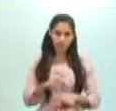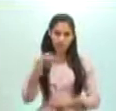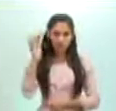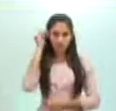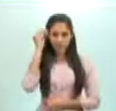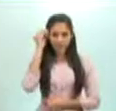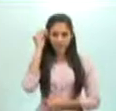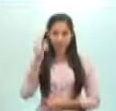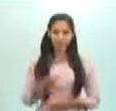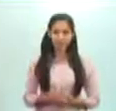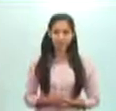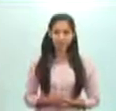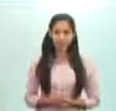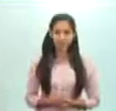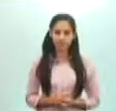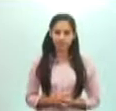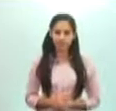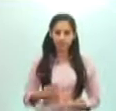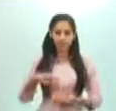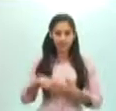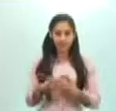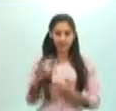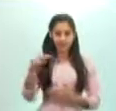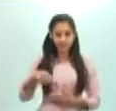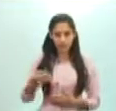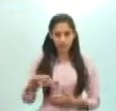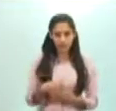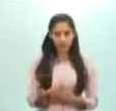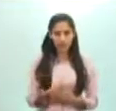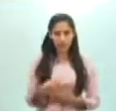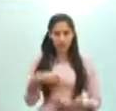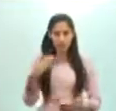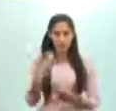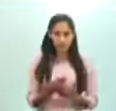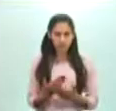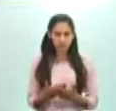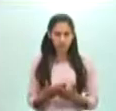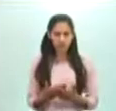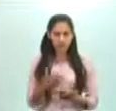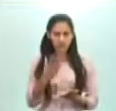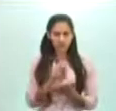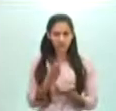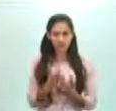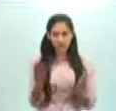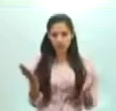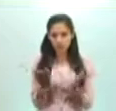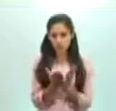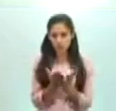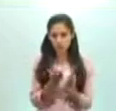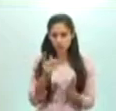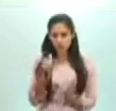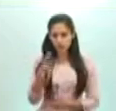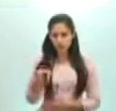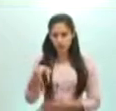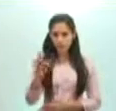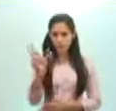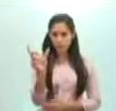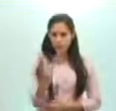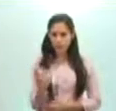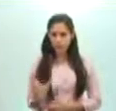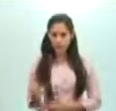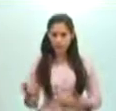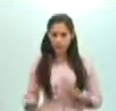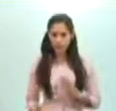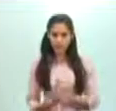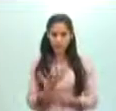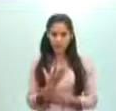y saberes. En el día de hoy dedicaremos este espacio al estudio de una nueva poesía que surge